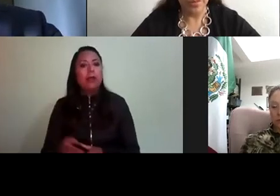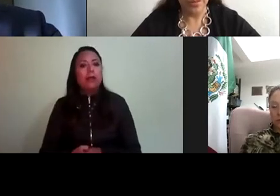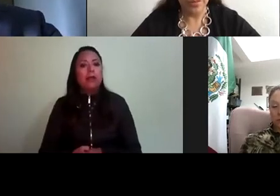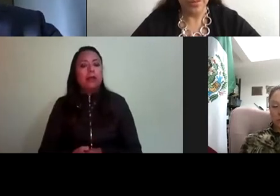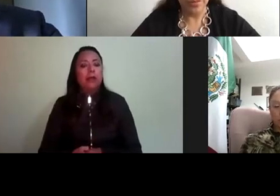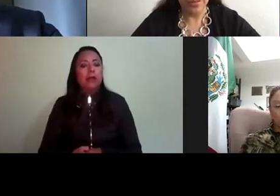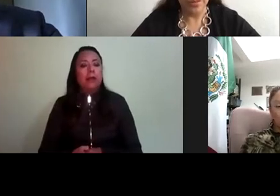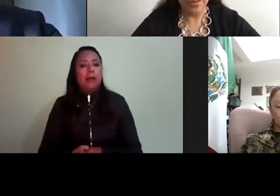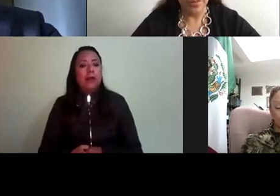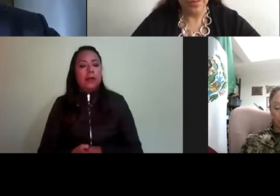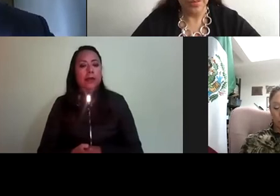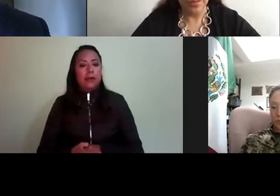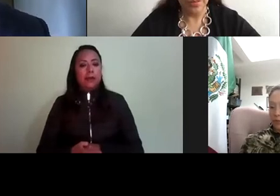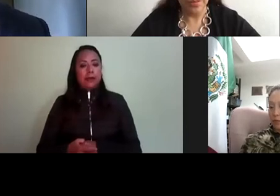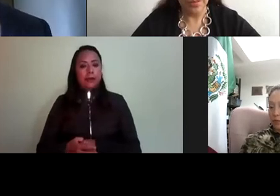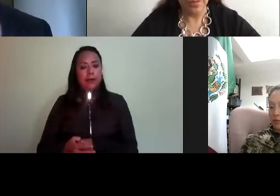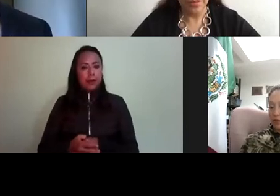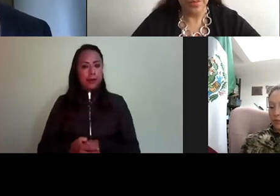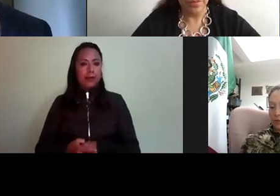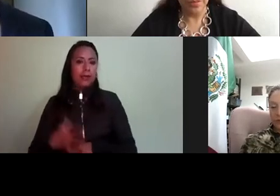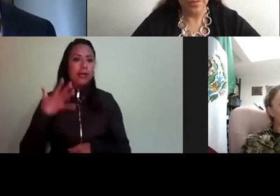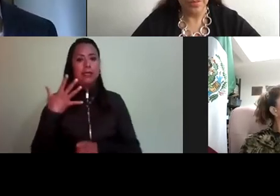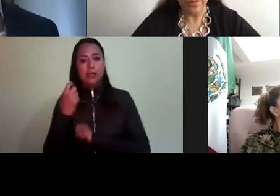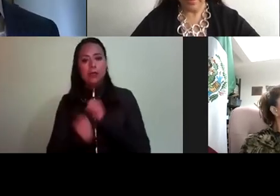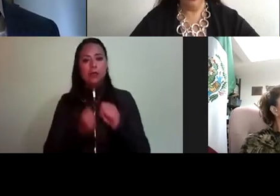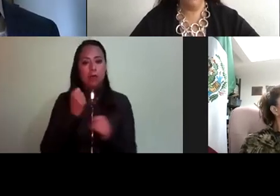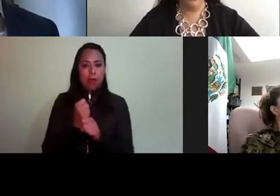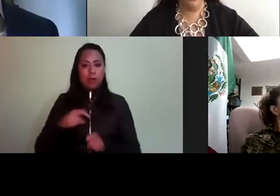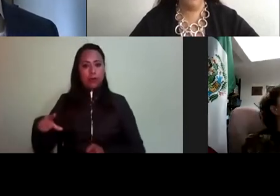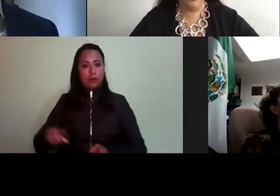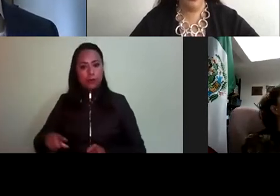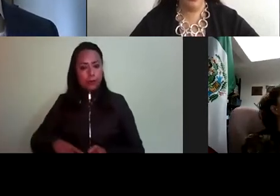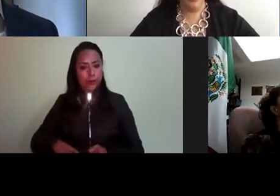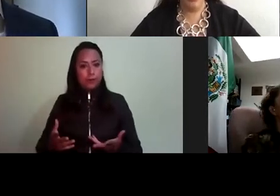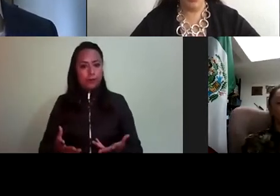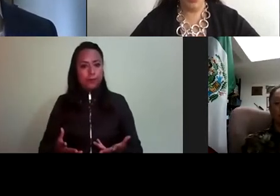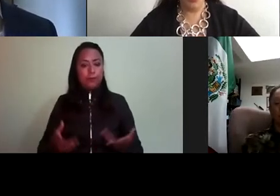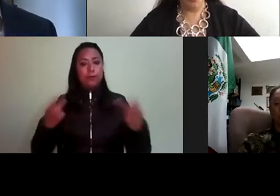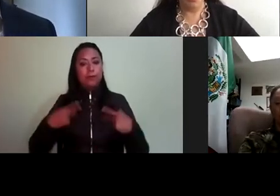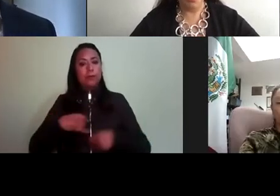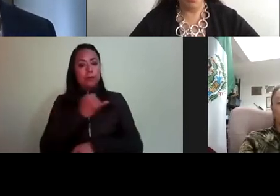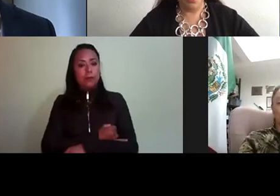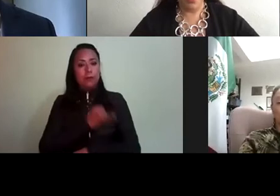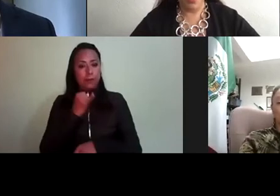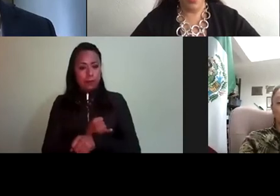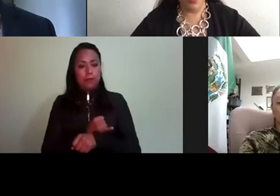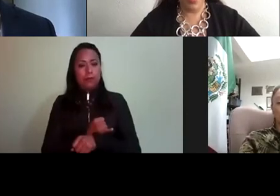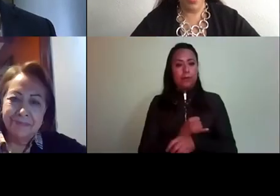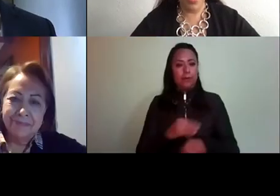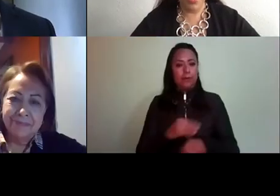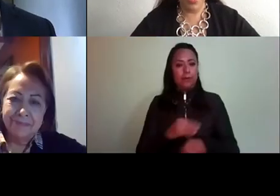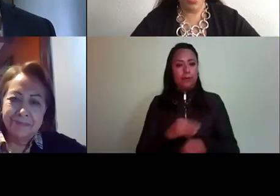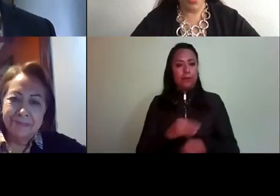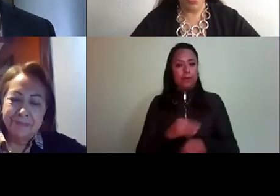de 5 años de gobierno, los iztapalapenses